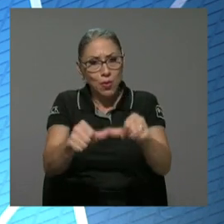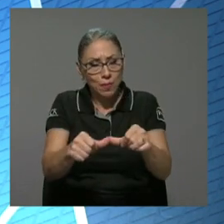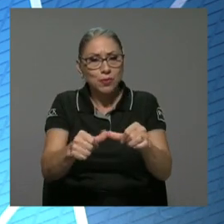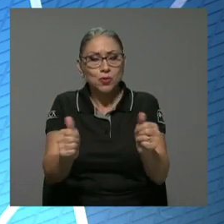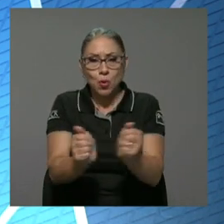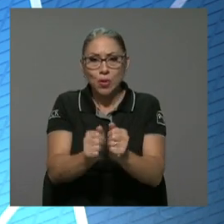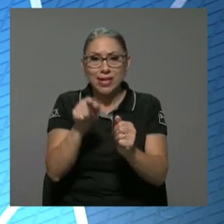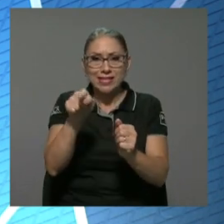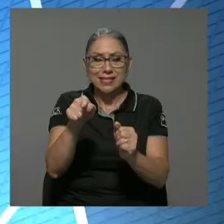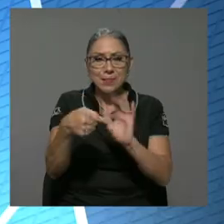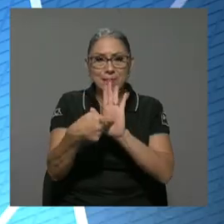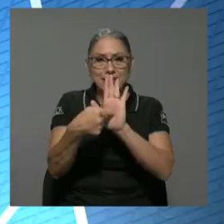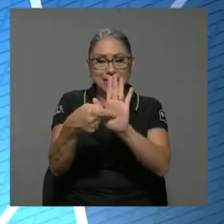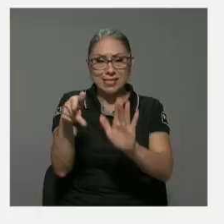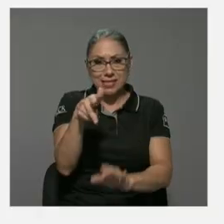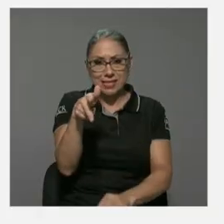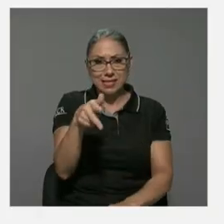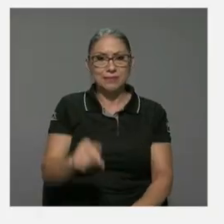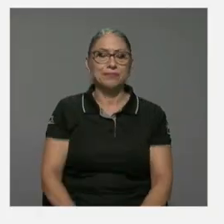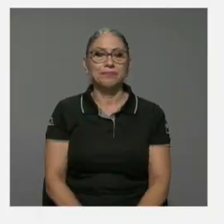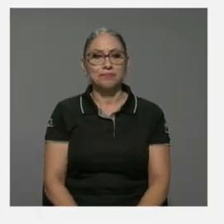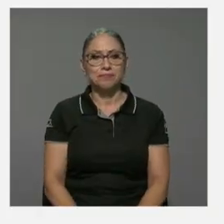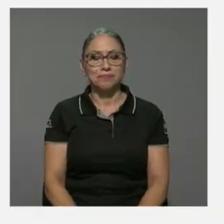con esta transmisión.